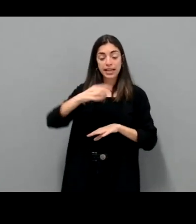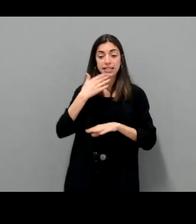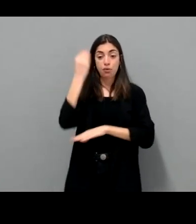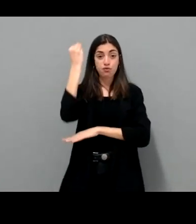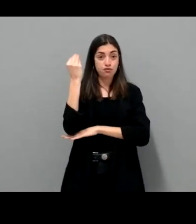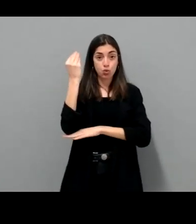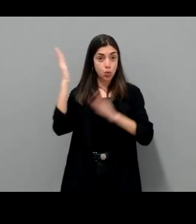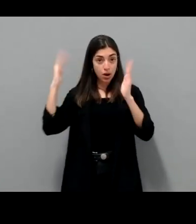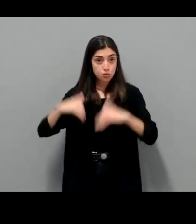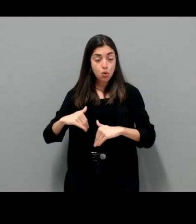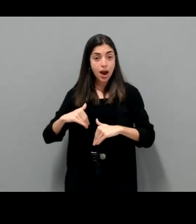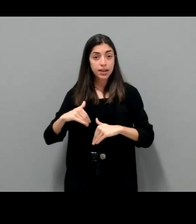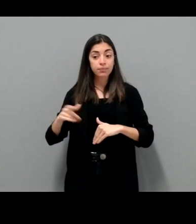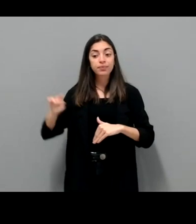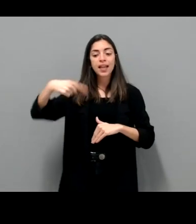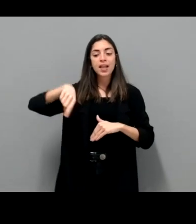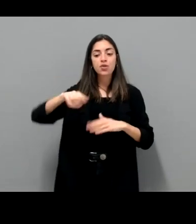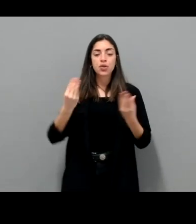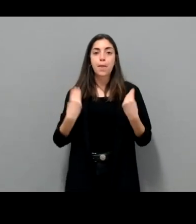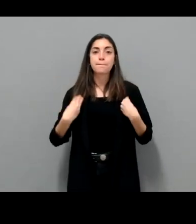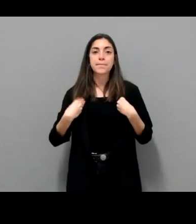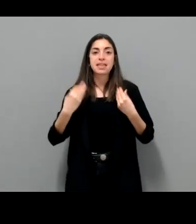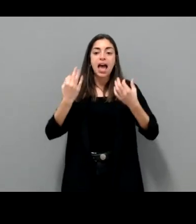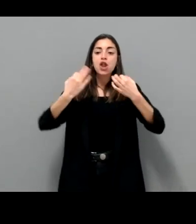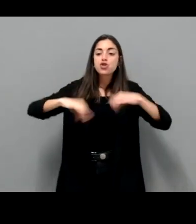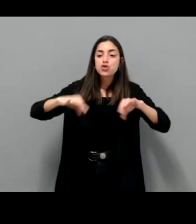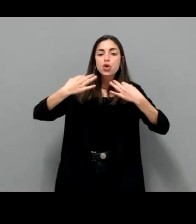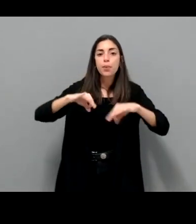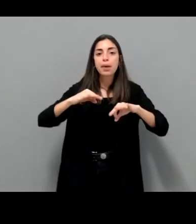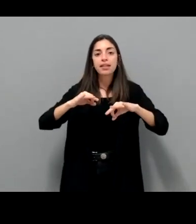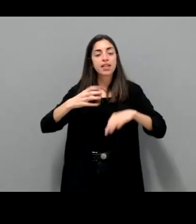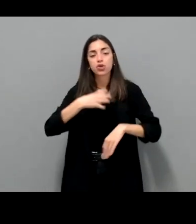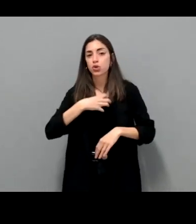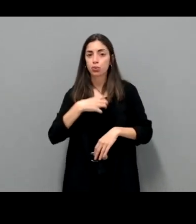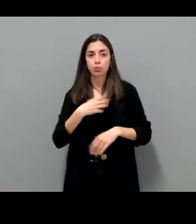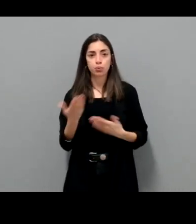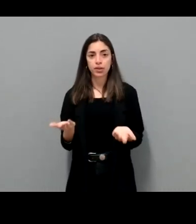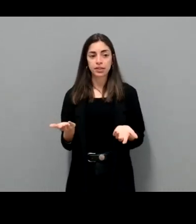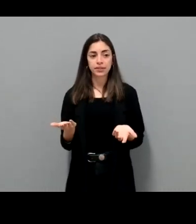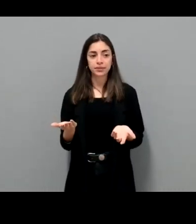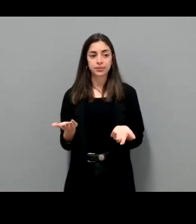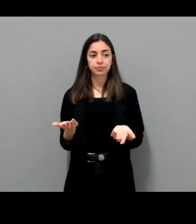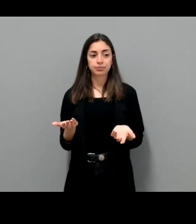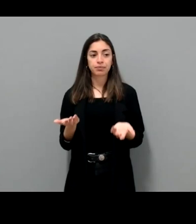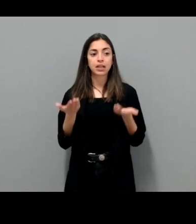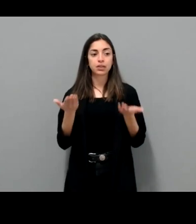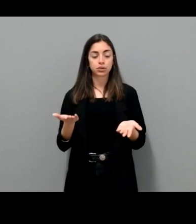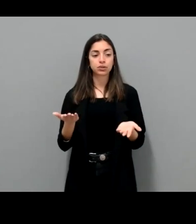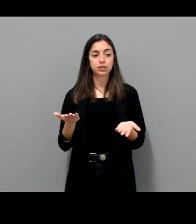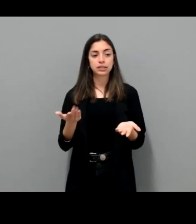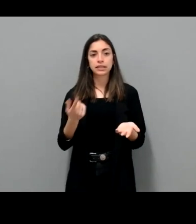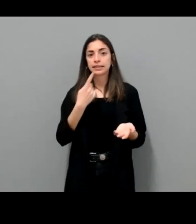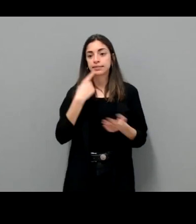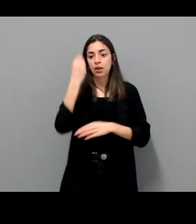no pueden hacer una vida normalizada, entre comillas, se les niegue la